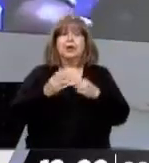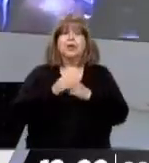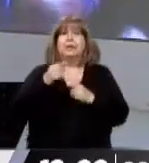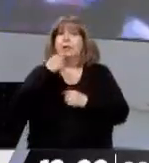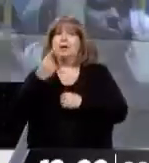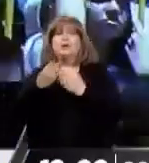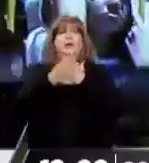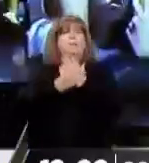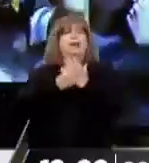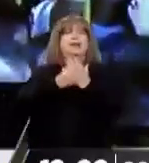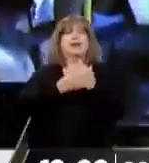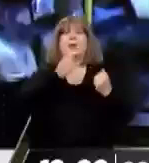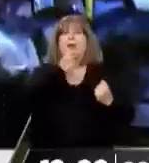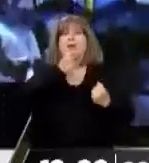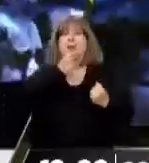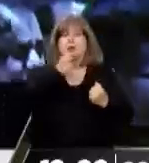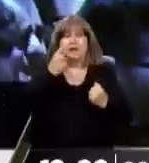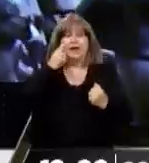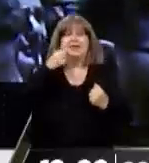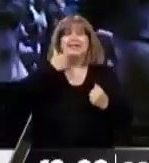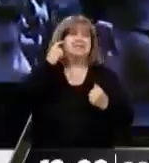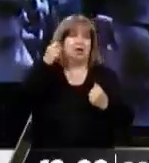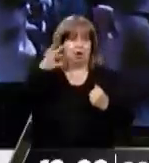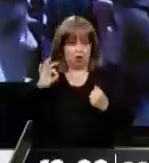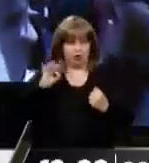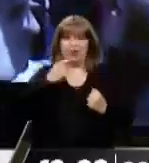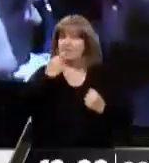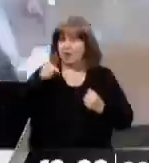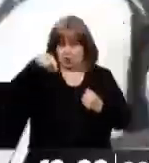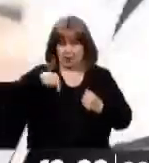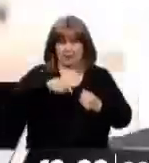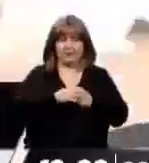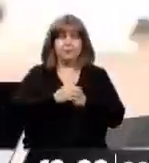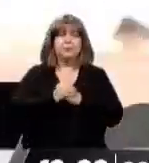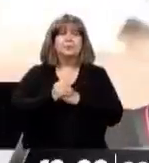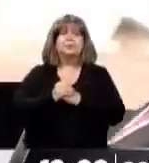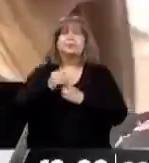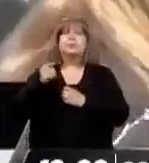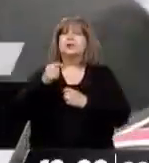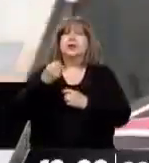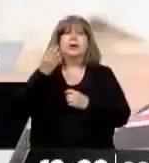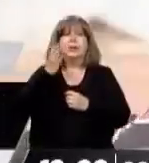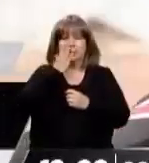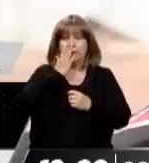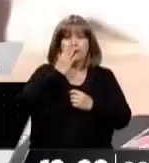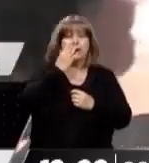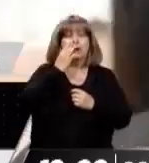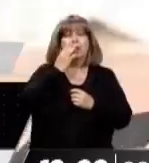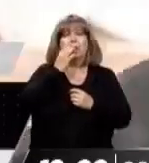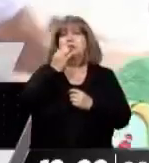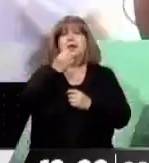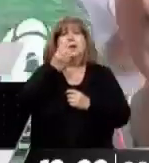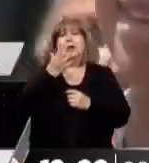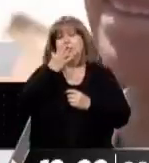Esgro. Exacto, el ministro de Obras de la provincia, que también habló sobre el tema de Suárez. ¿Qué le pareció también los reproches que se hicieron por no estar presente